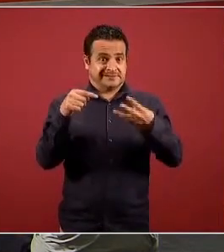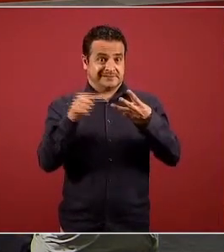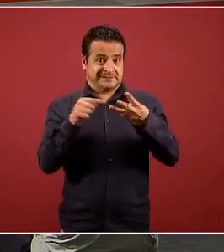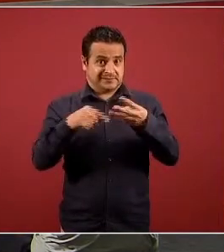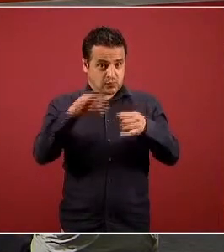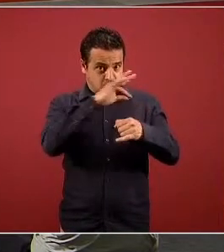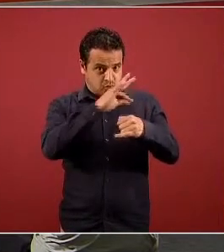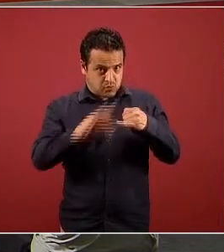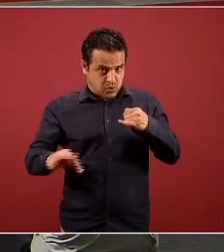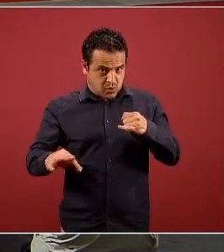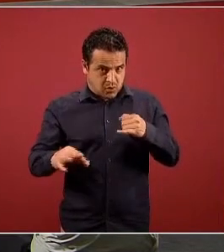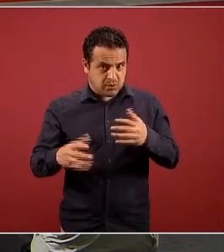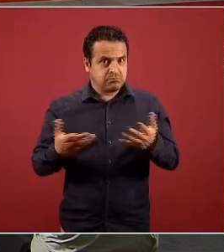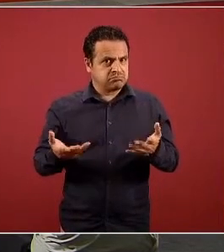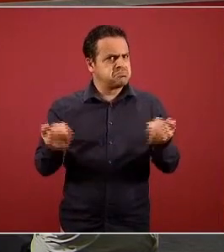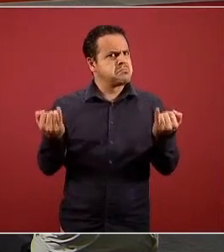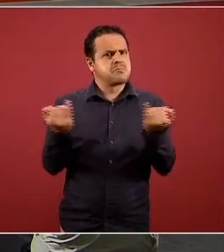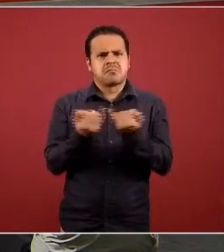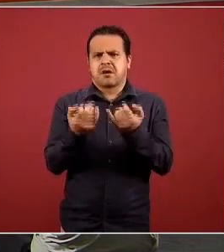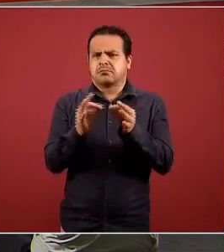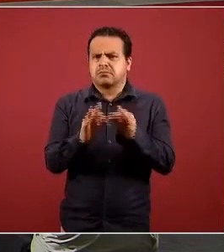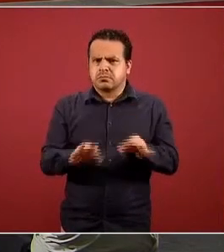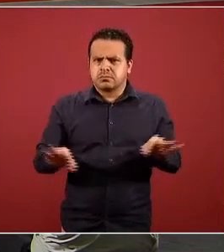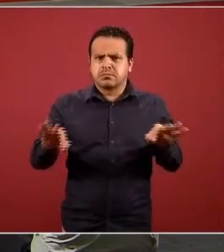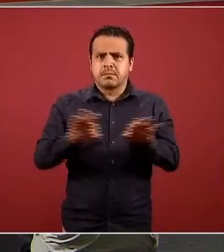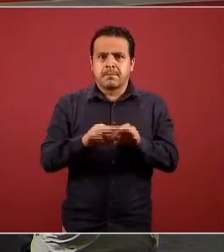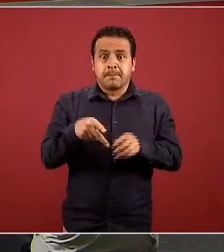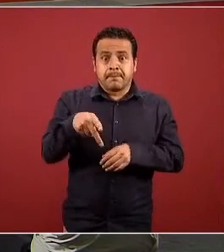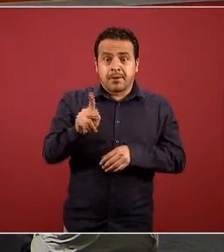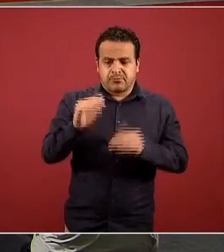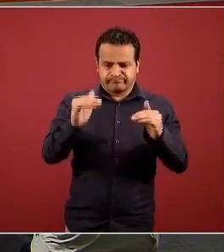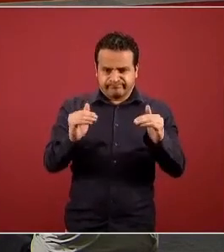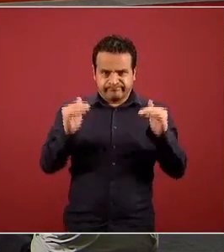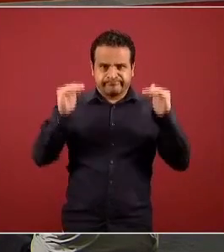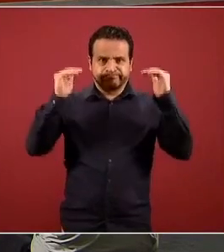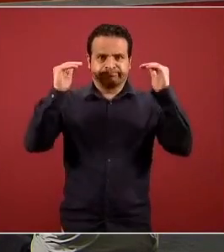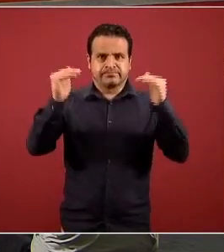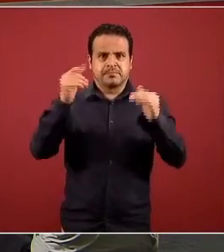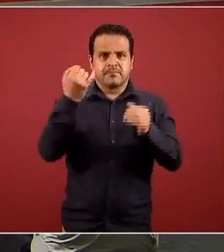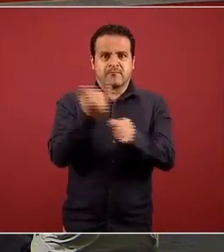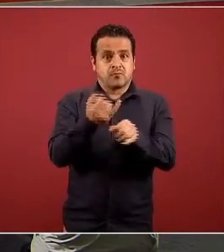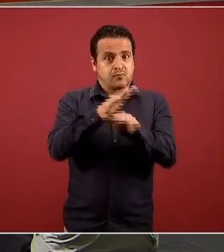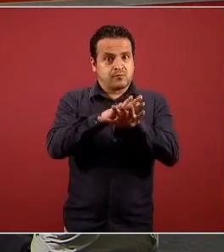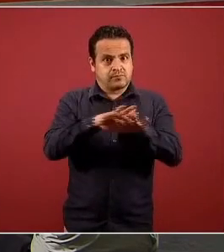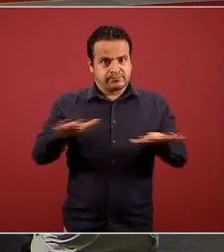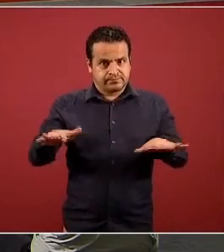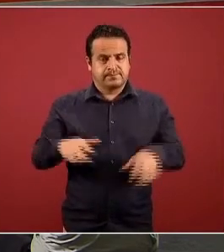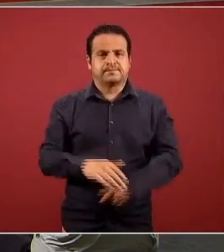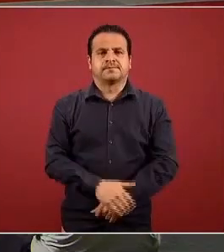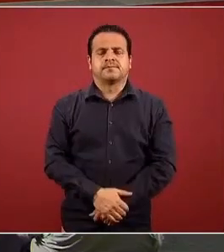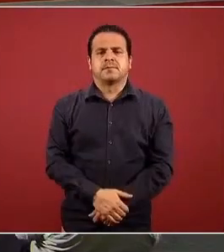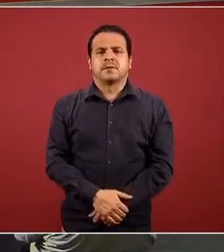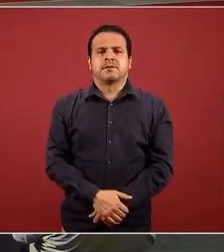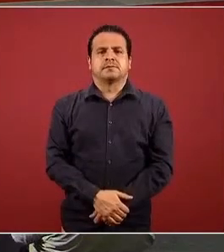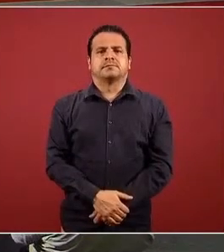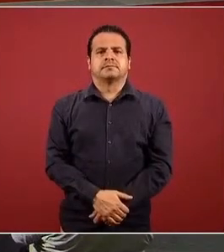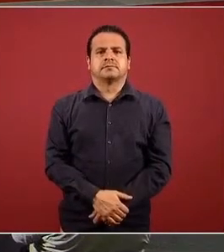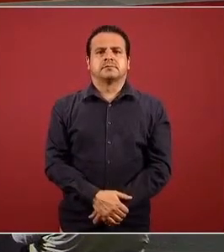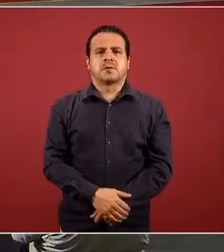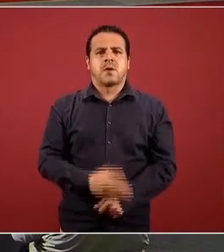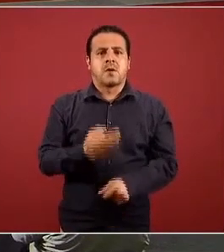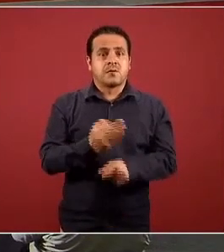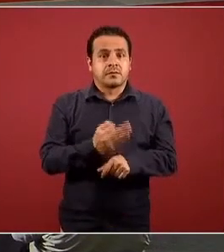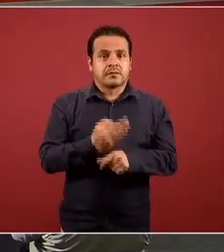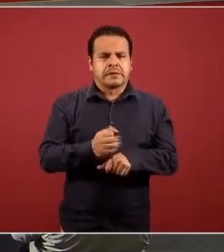sino porque es el plato fuerte debajo y yo me voy a parar simplemente para comentar